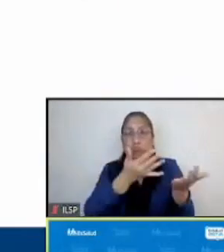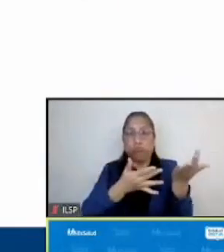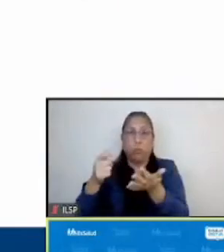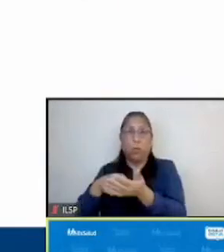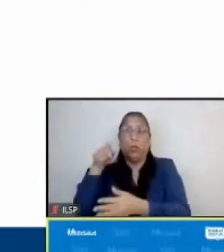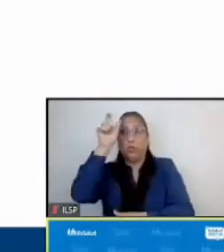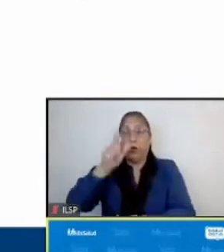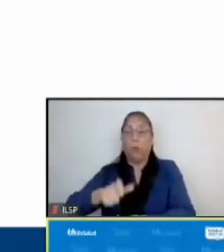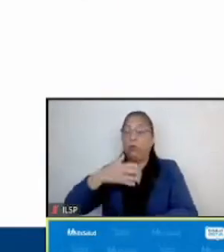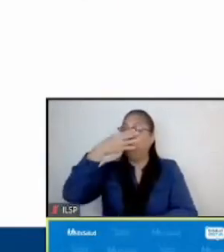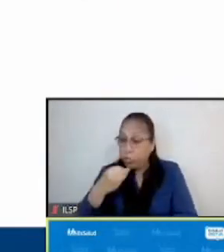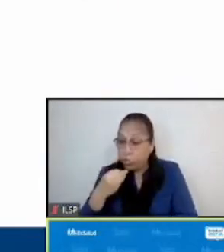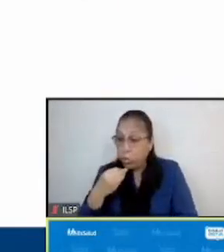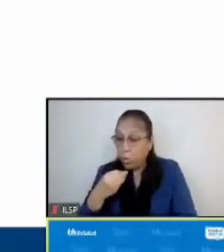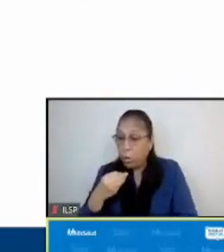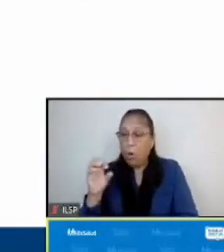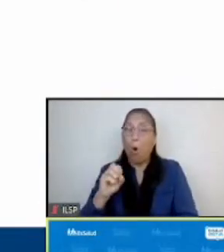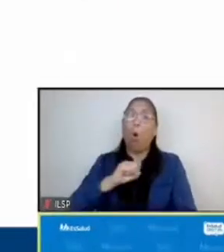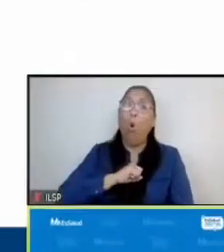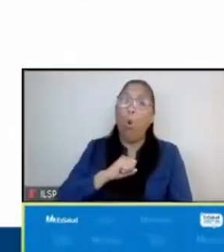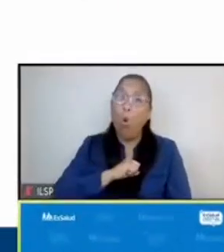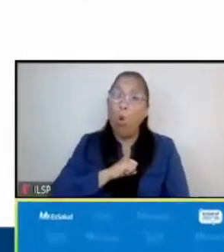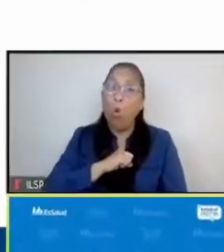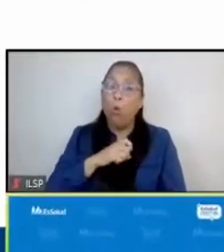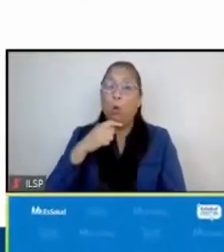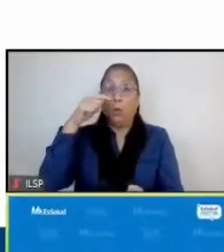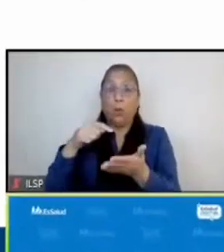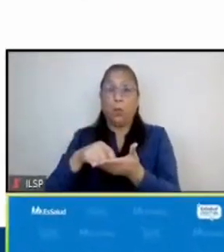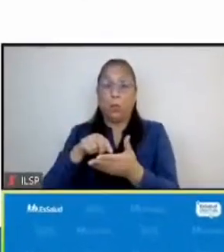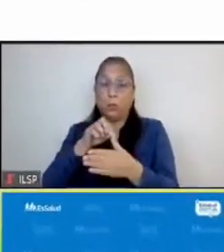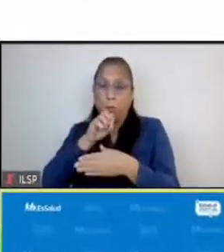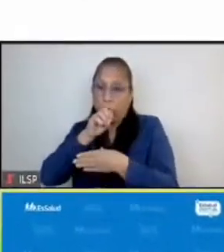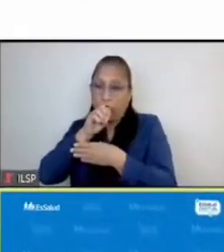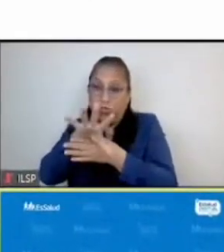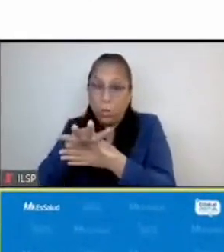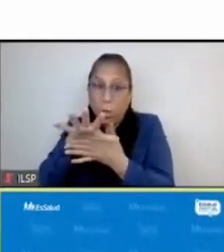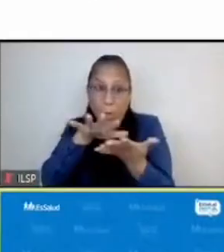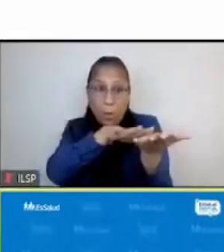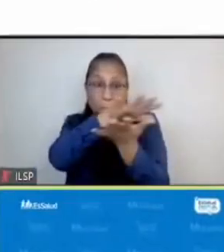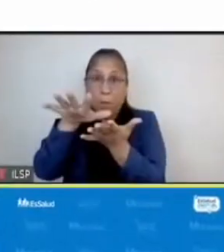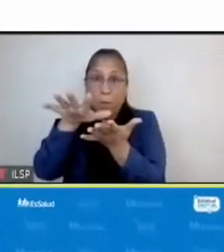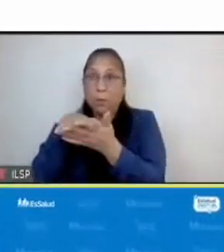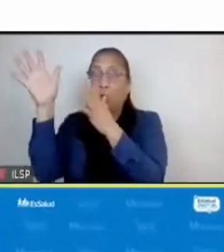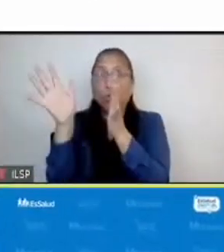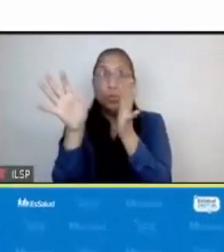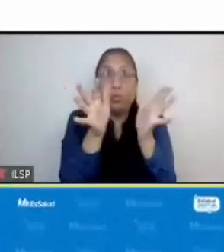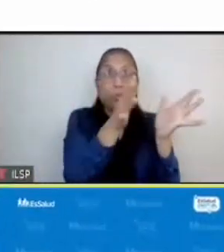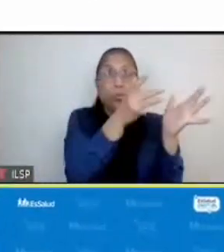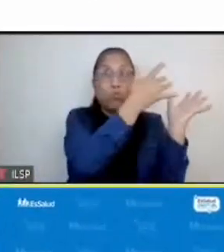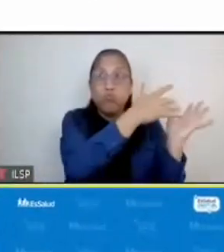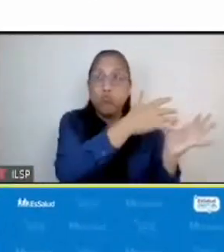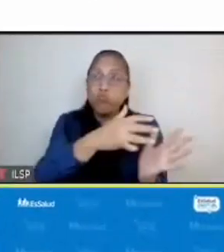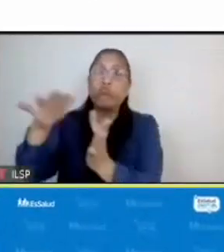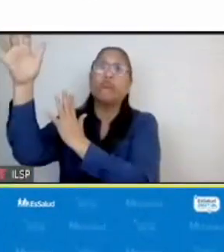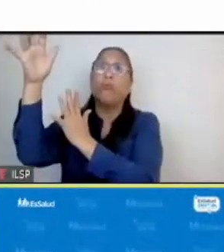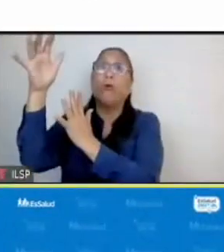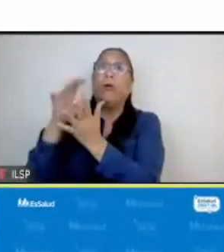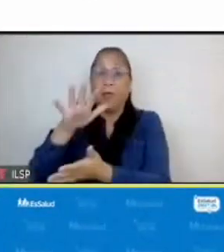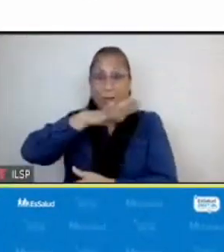estornuda o tose y lanza su carga de virus al ambiente, pasa el aire y se lo lleva afuera y ya en el medio ambiente